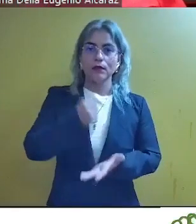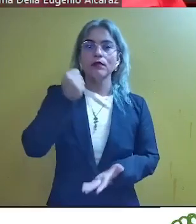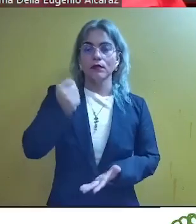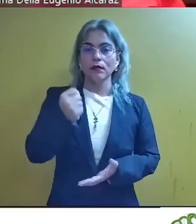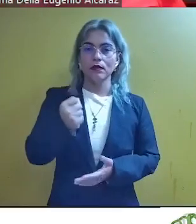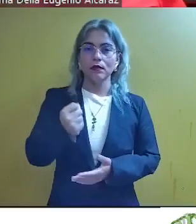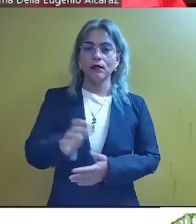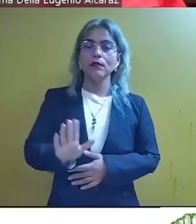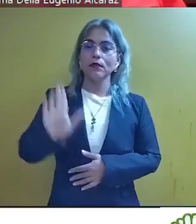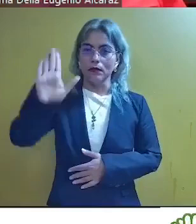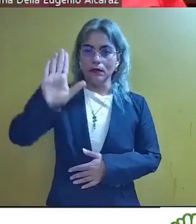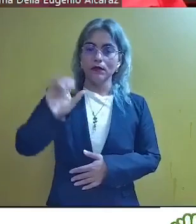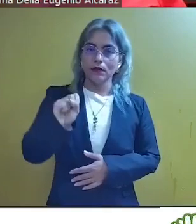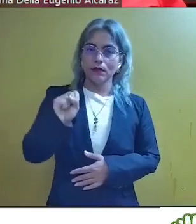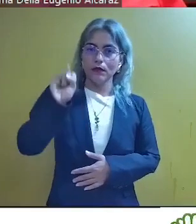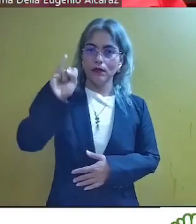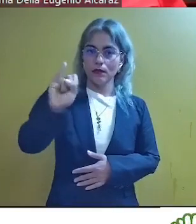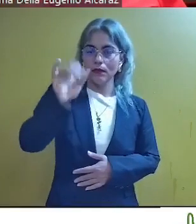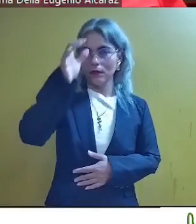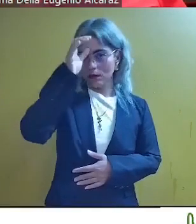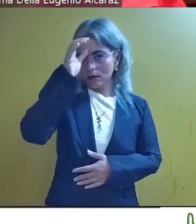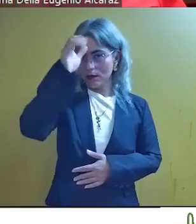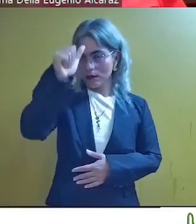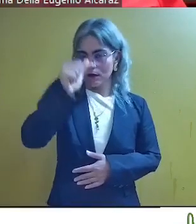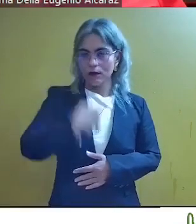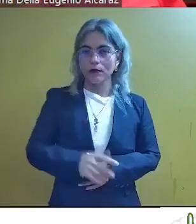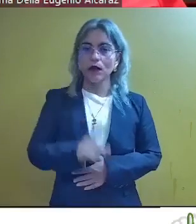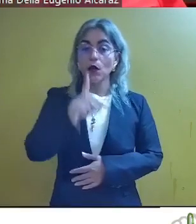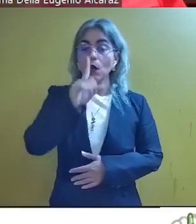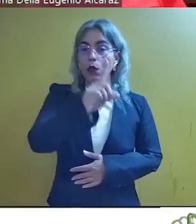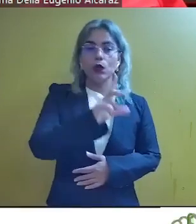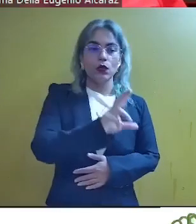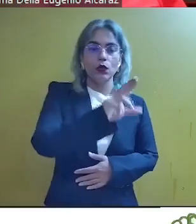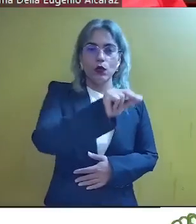mayoría de votos, con el voto en contra de la magistrada Almadelia Eugenio Alcaraz.